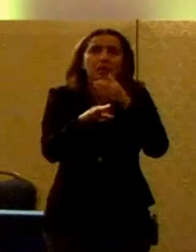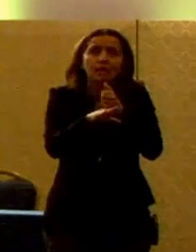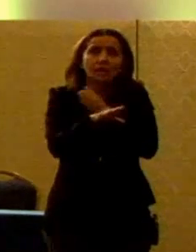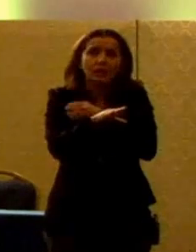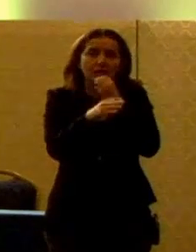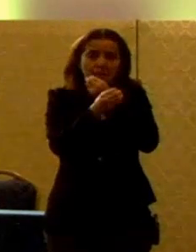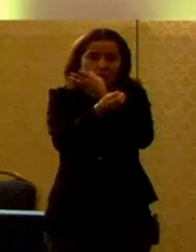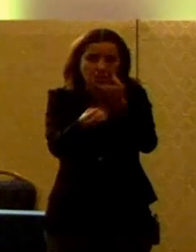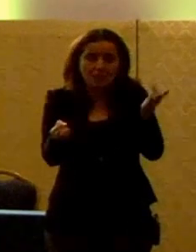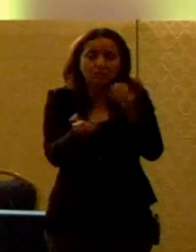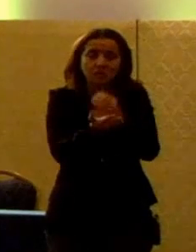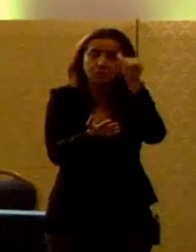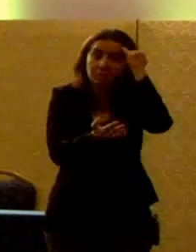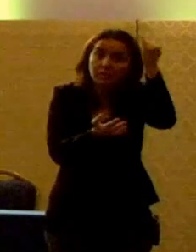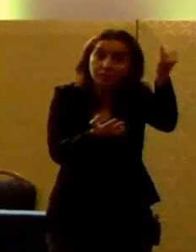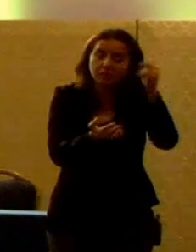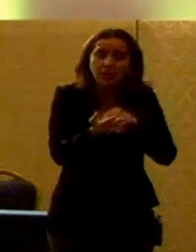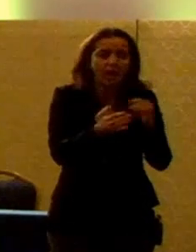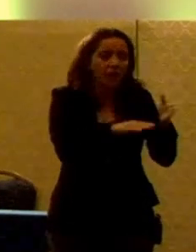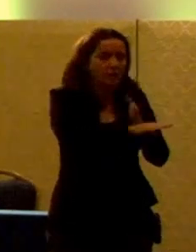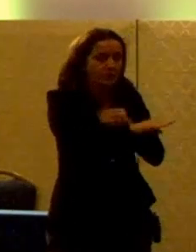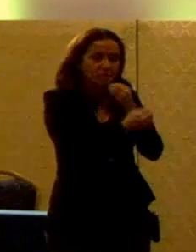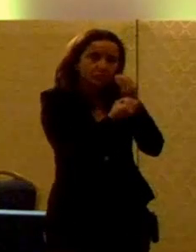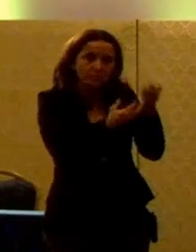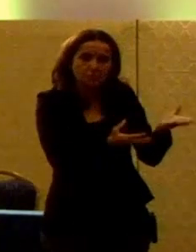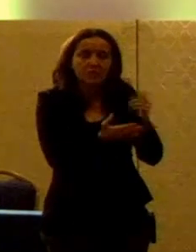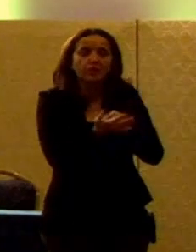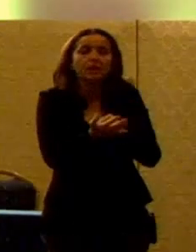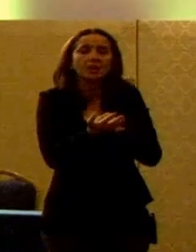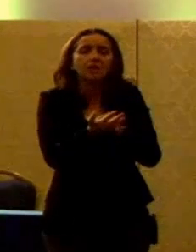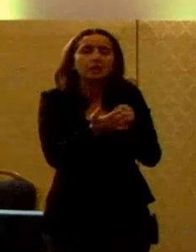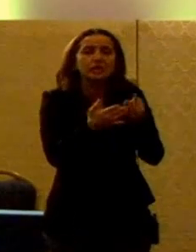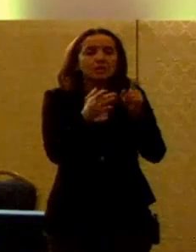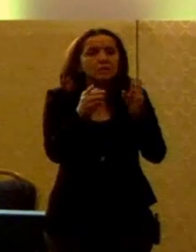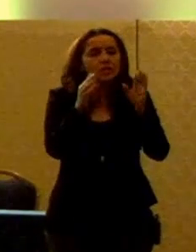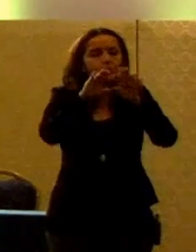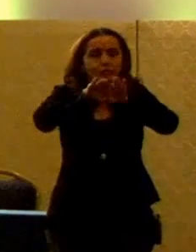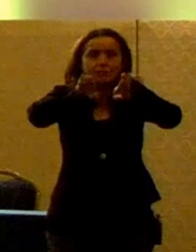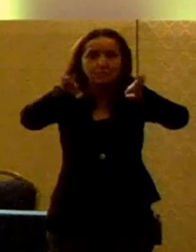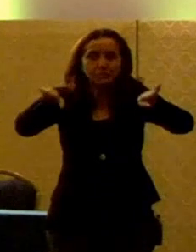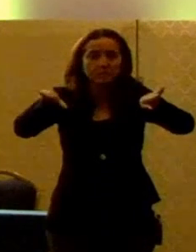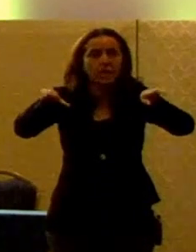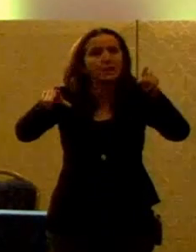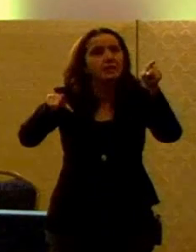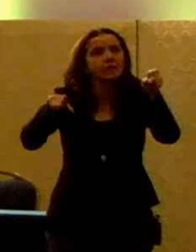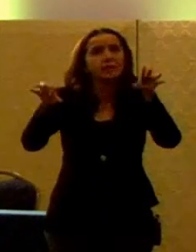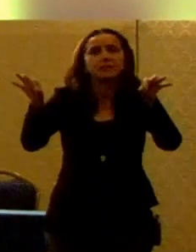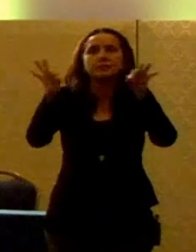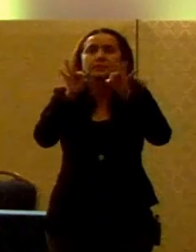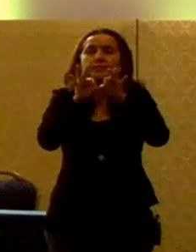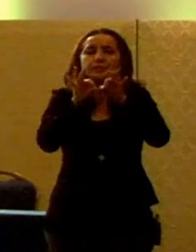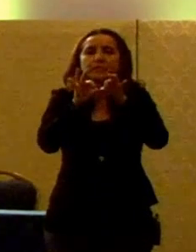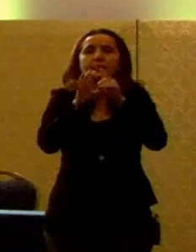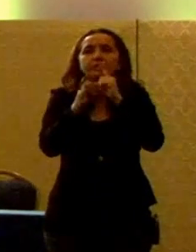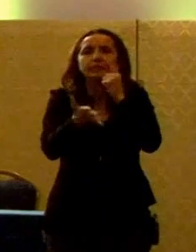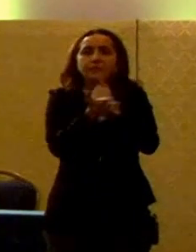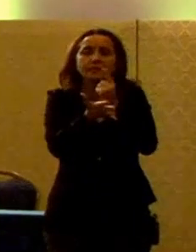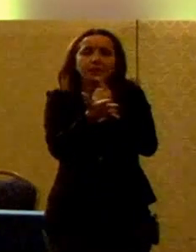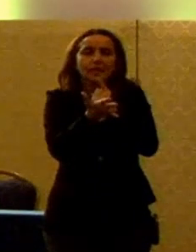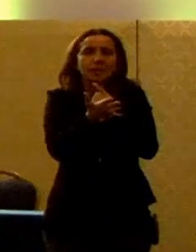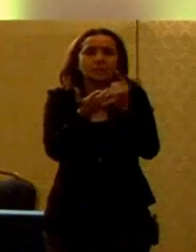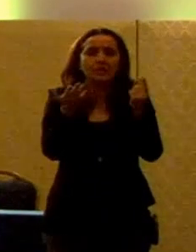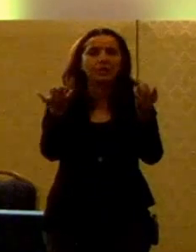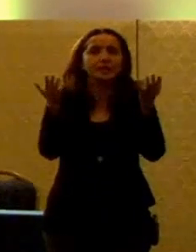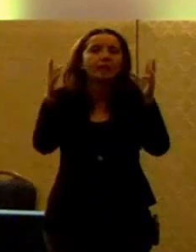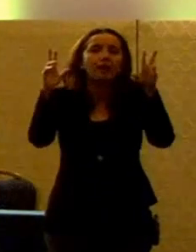la idea, y lo había comentado con mis colegas, es hacer esta perfecta separación, ¿no? De tener, es bien cierto, dejemos este tema de